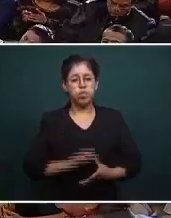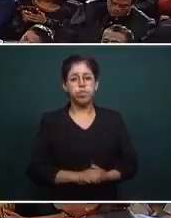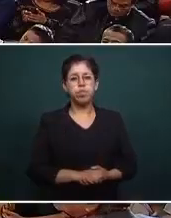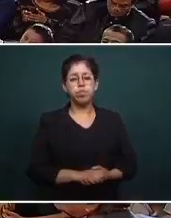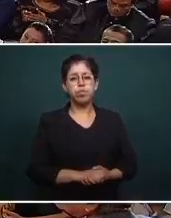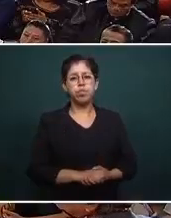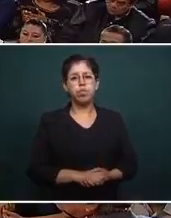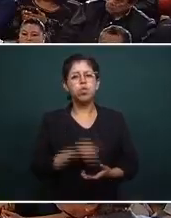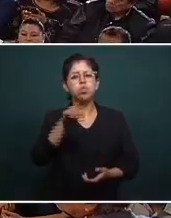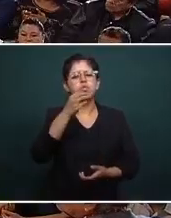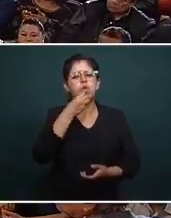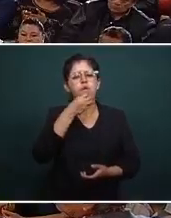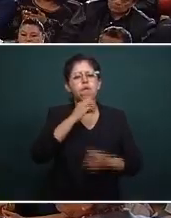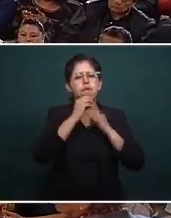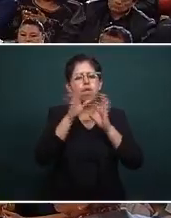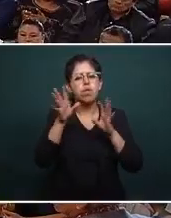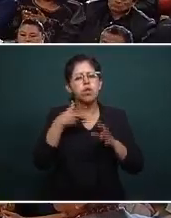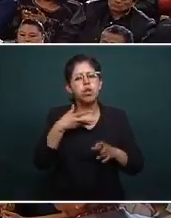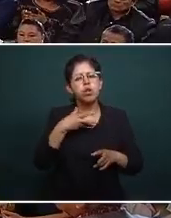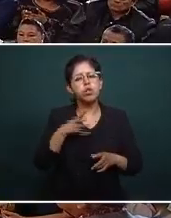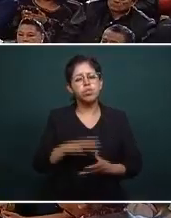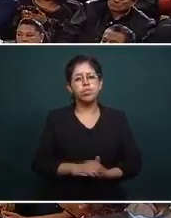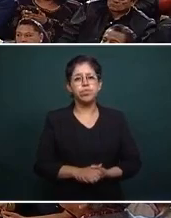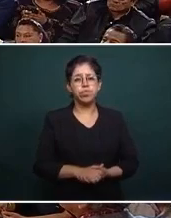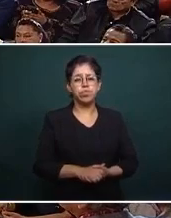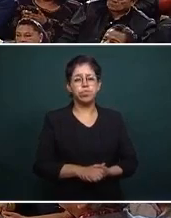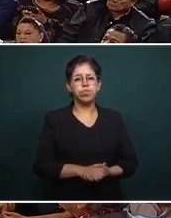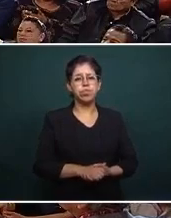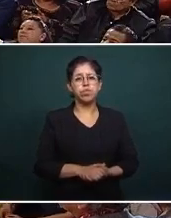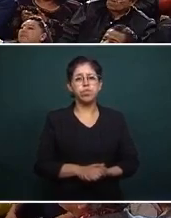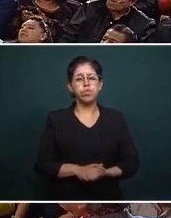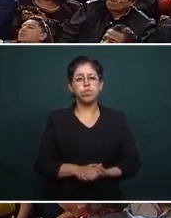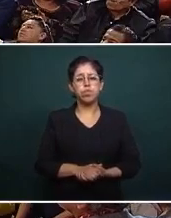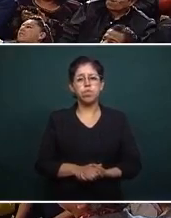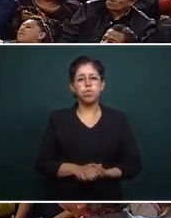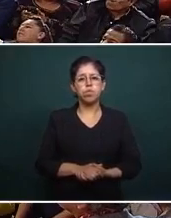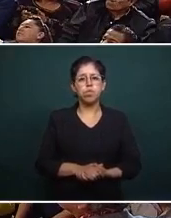¿Qué información tiene? Por favor.